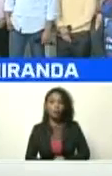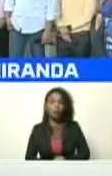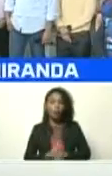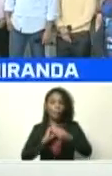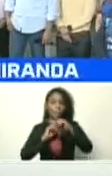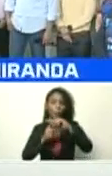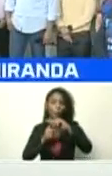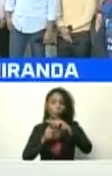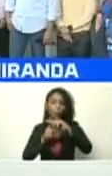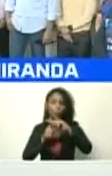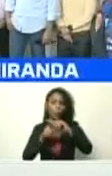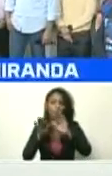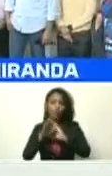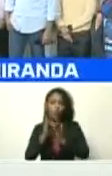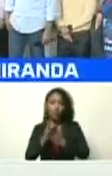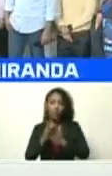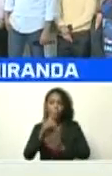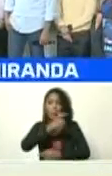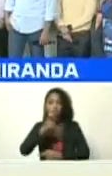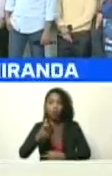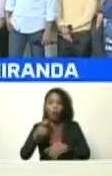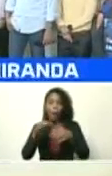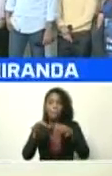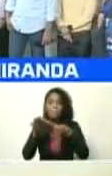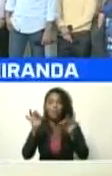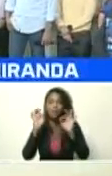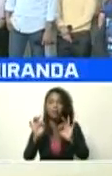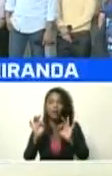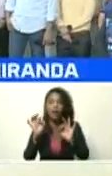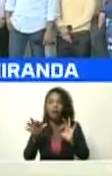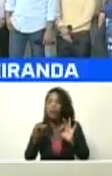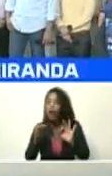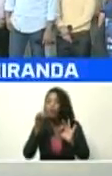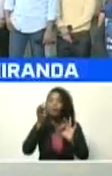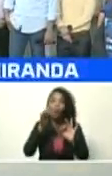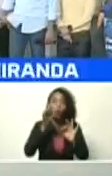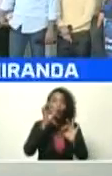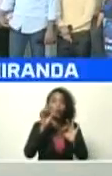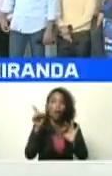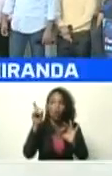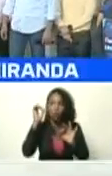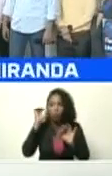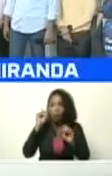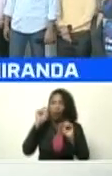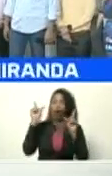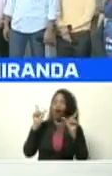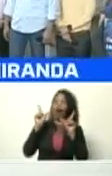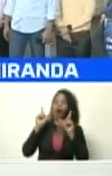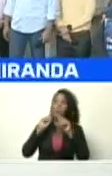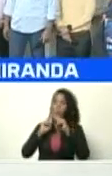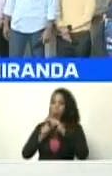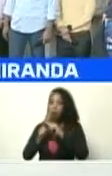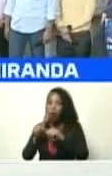de café. Gente especializada en catar café. Y están locos con lo que han catado